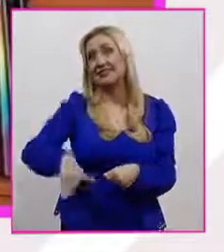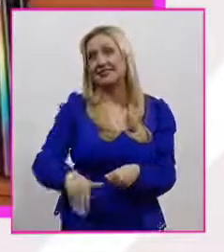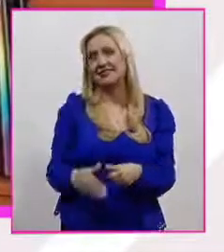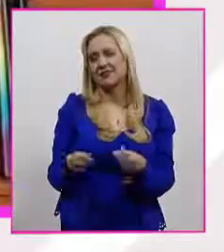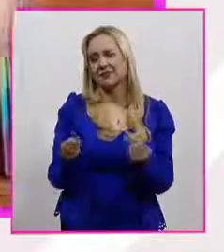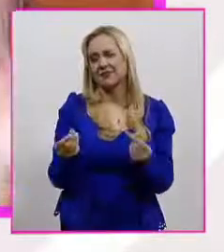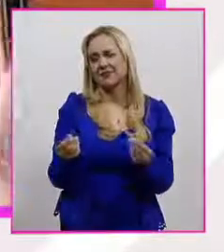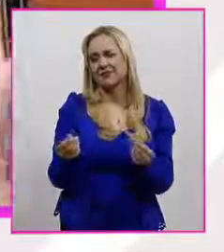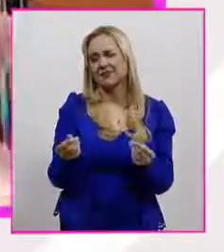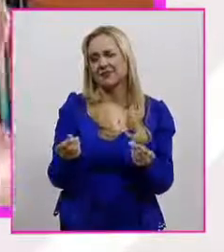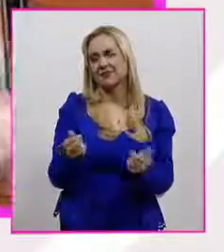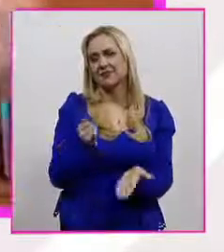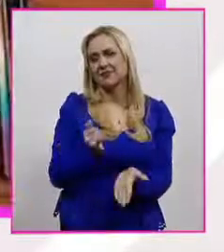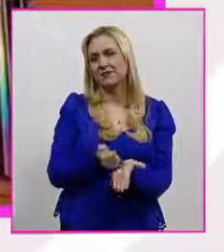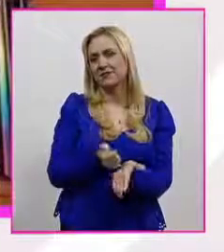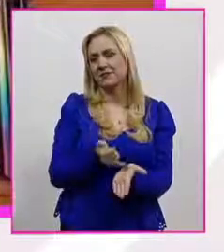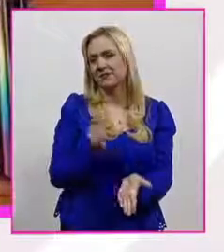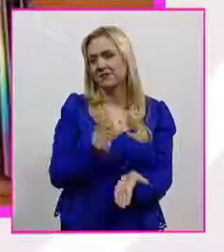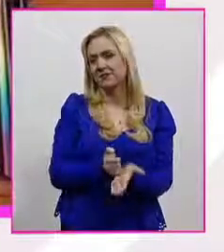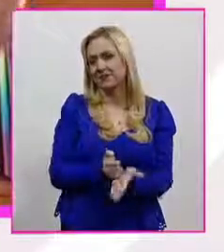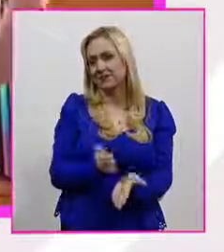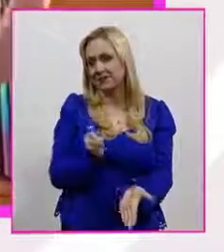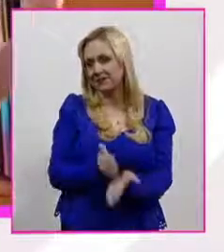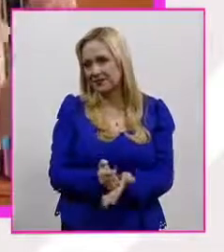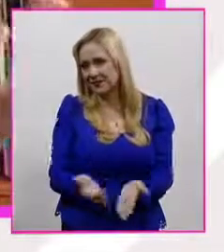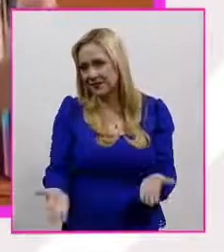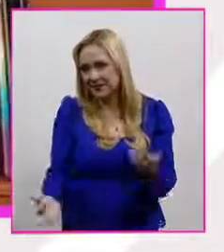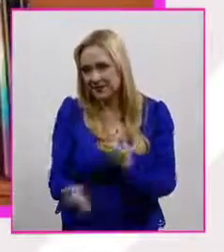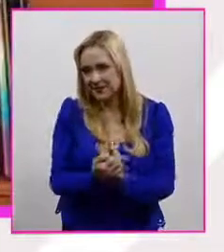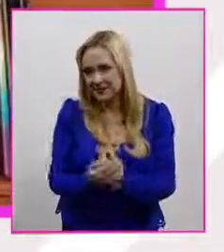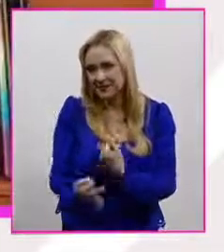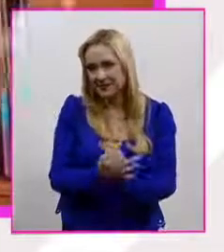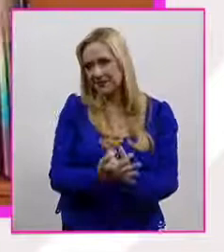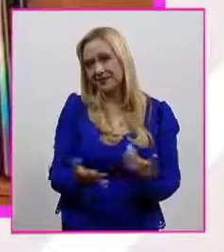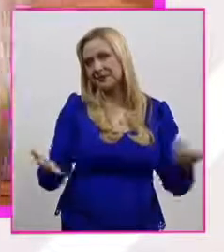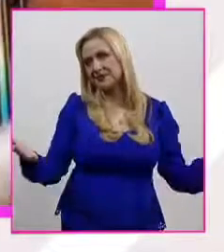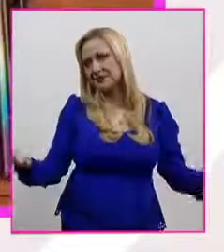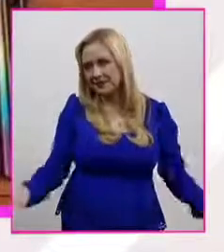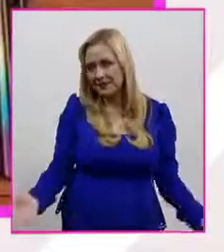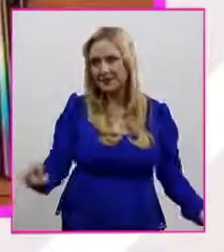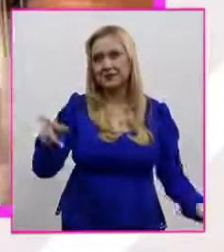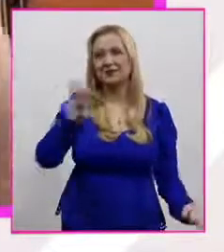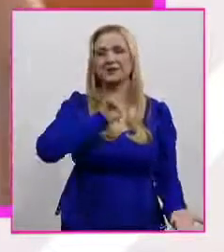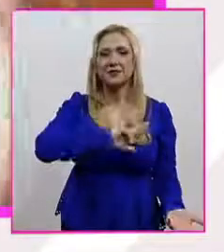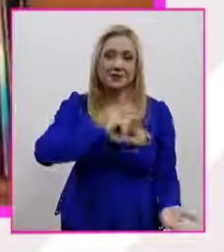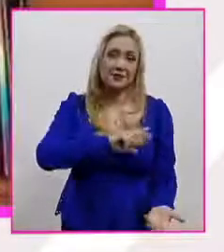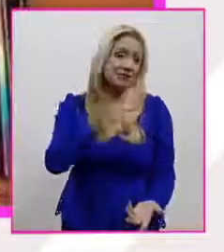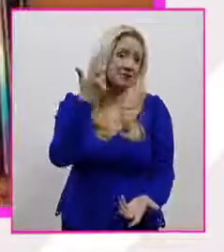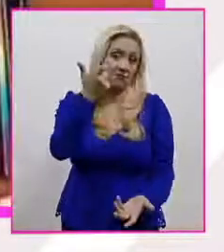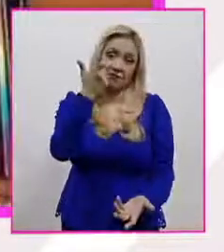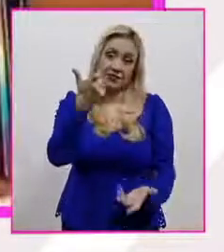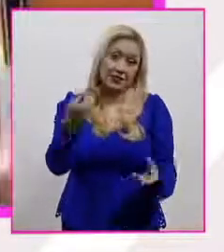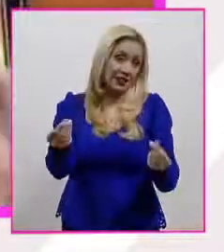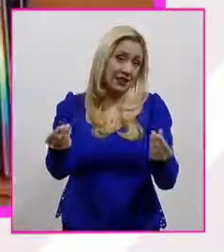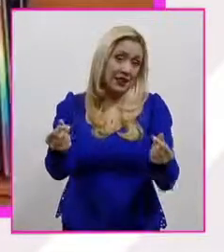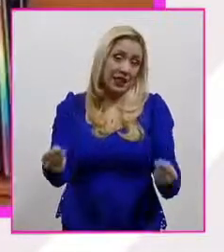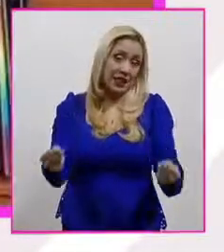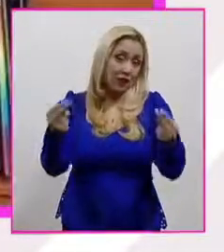al final del día, porque lo que decías, Luis, ¿no? O sea, el papel del sector privado, pues es ganar dinero, pues es hacer negocios,